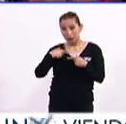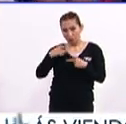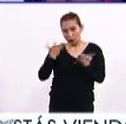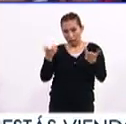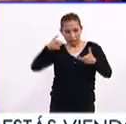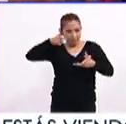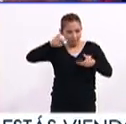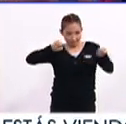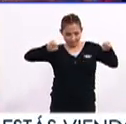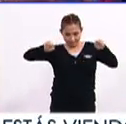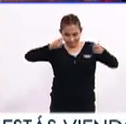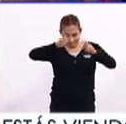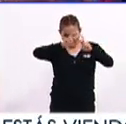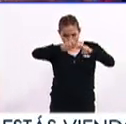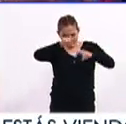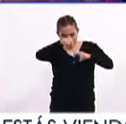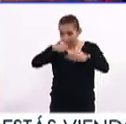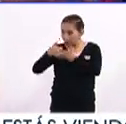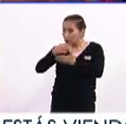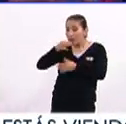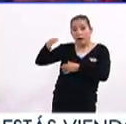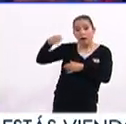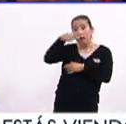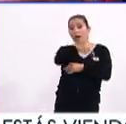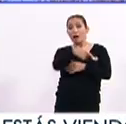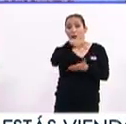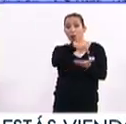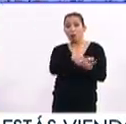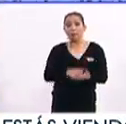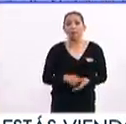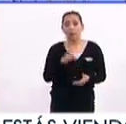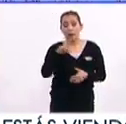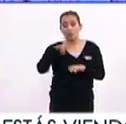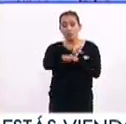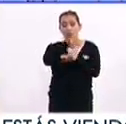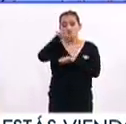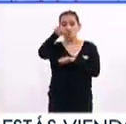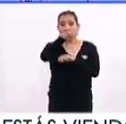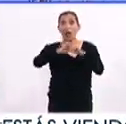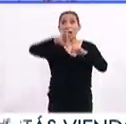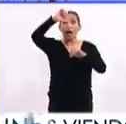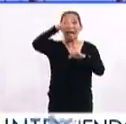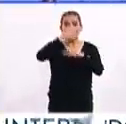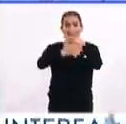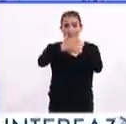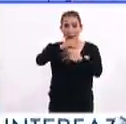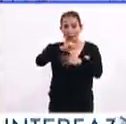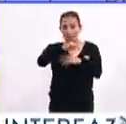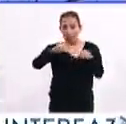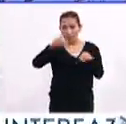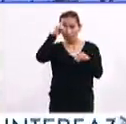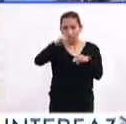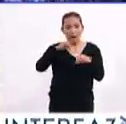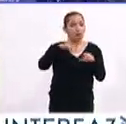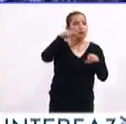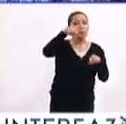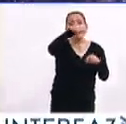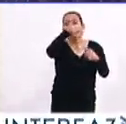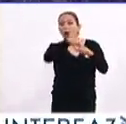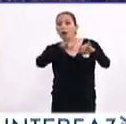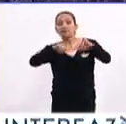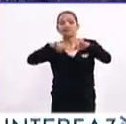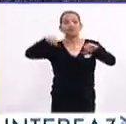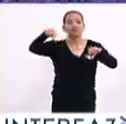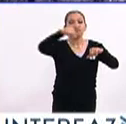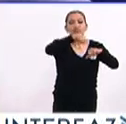manipule el aparato las analice y contribuya a la toma de decisiones. El dron alcanza una altura de 15 metros para efectuar mapeos del terreno